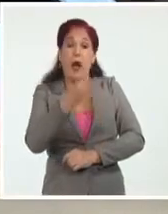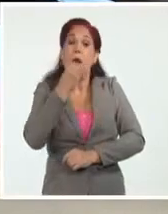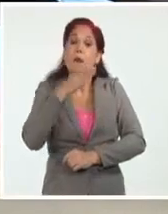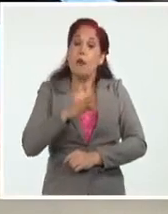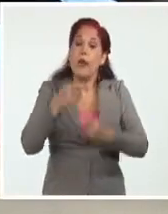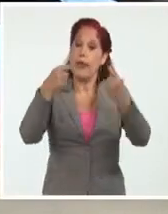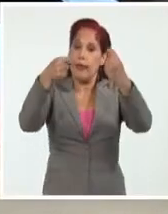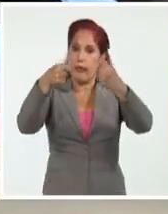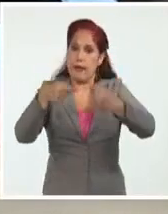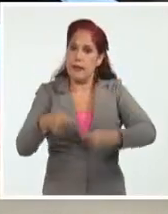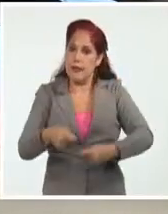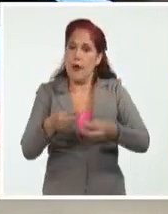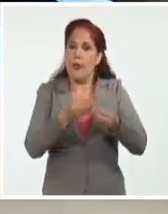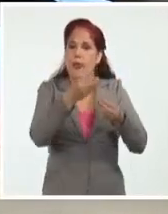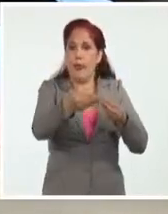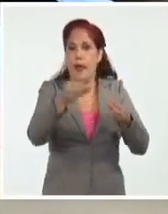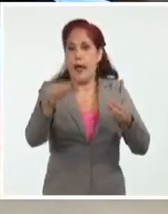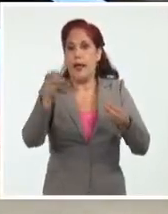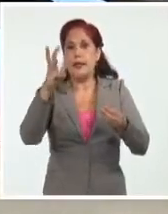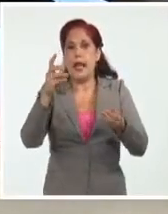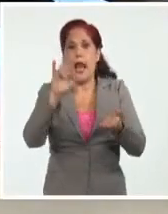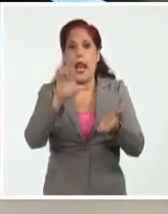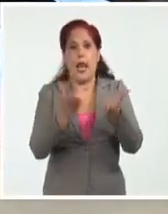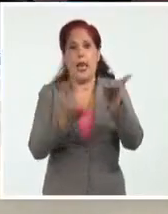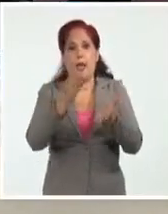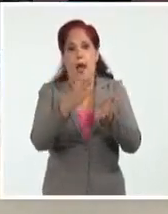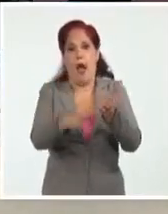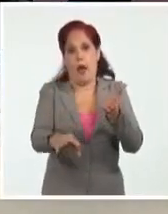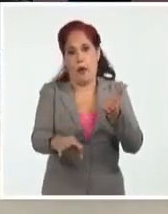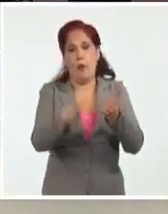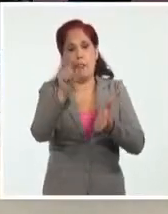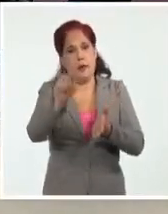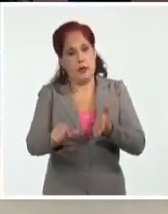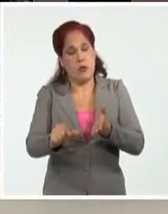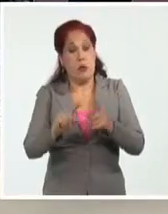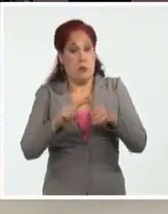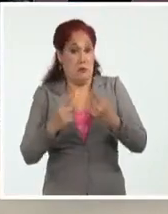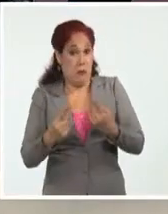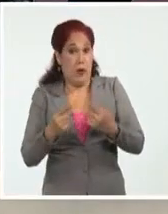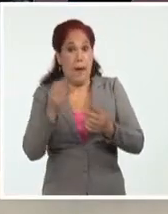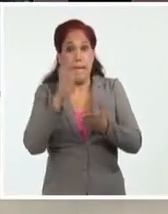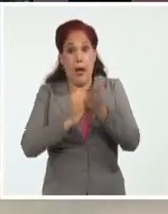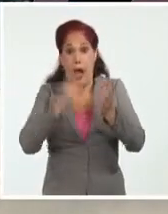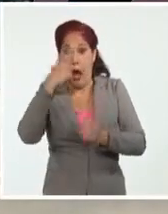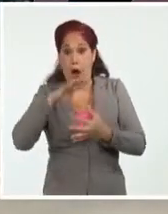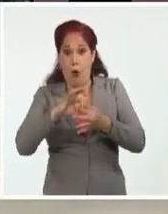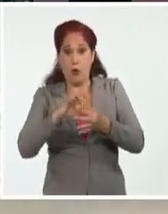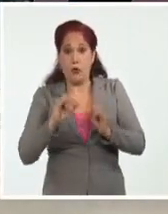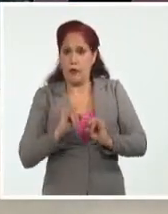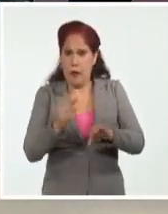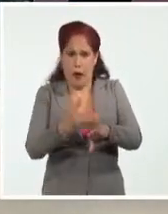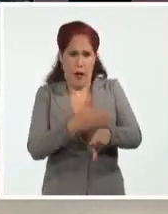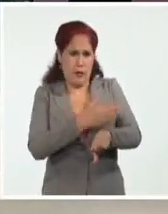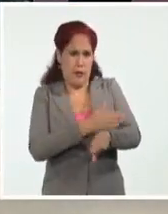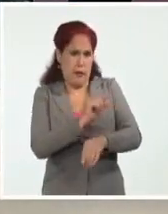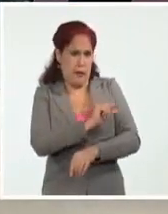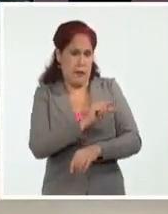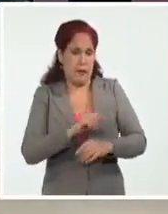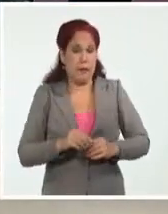tomar la decisión de entregar 3 libras adicionales de arroz, no solo en el mes de agosto, como habíamos informado días